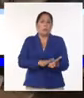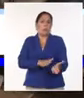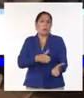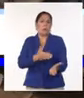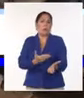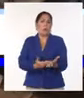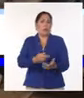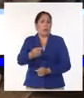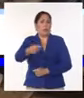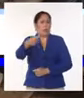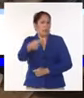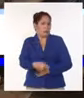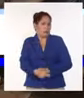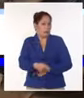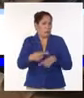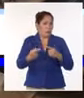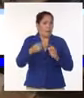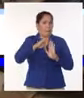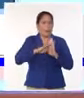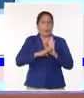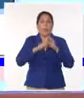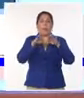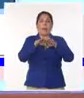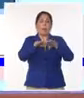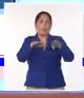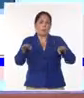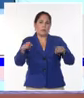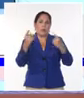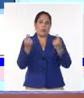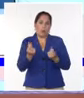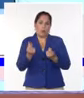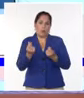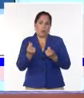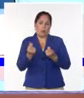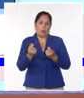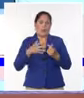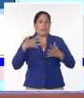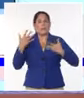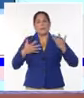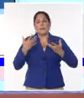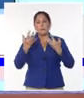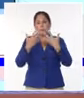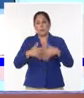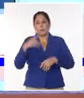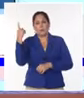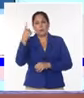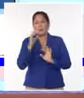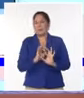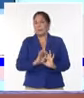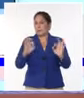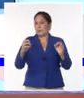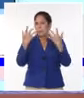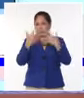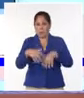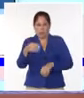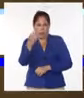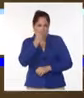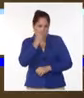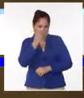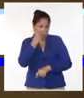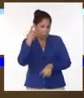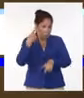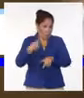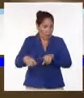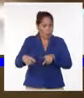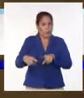decisiones enfocadas al programa de estabilización macroeconómica, al incentivo a la producción nacional, especialmente a la producción de alimentos, a la reducción